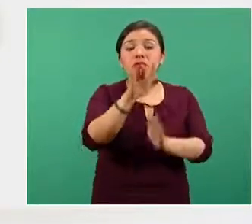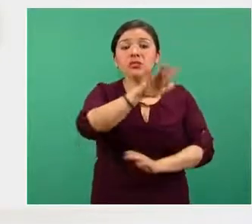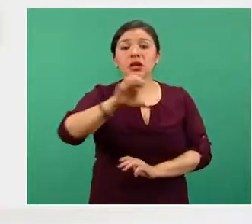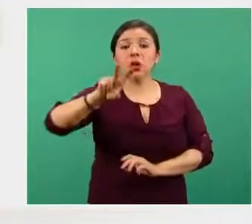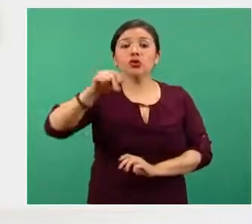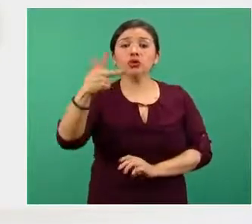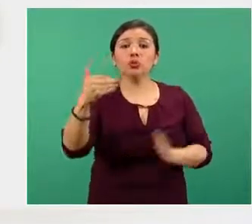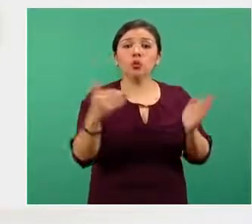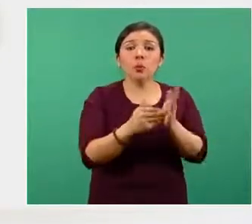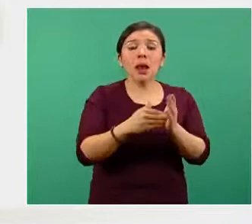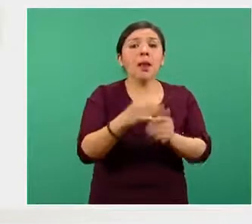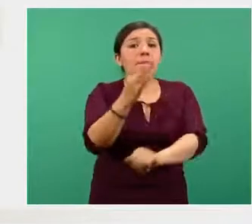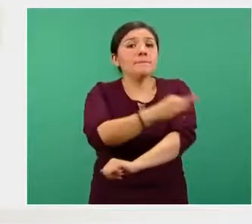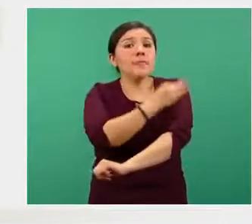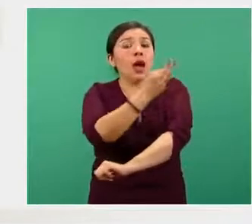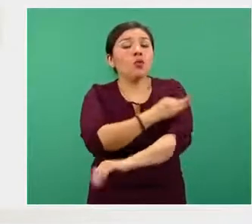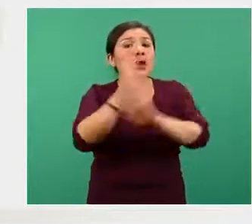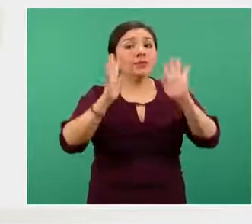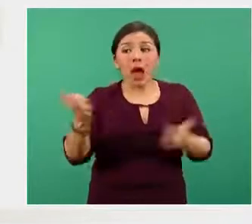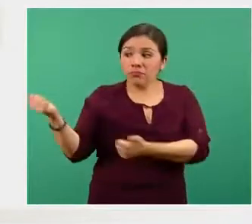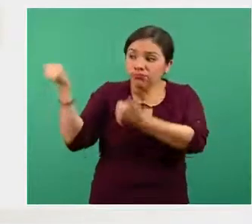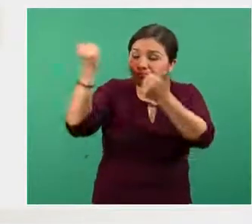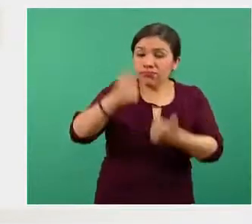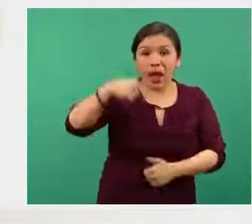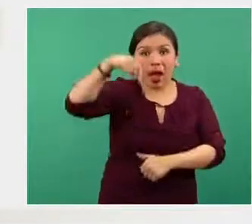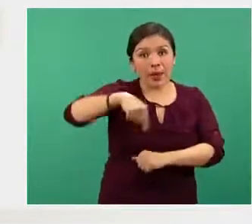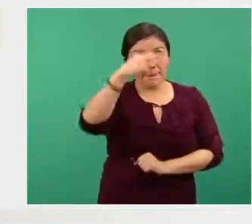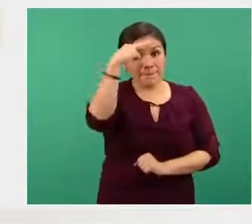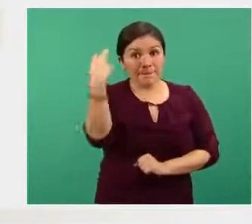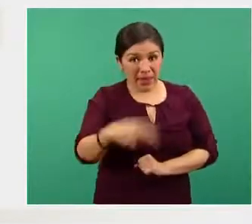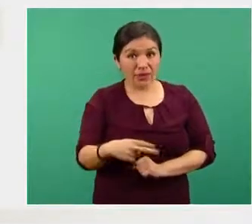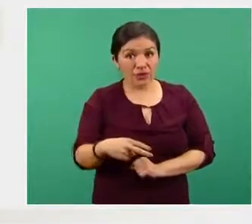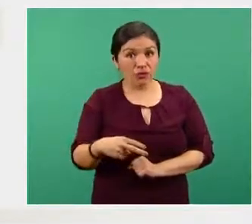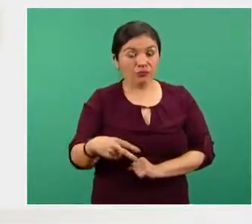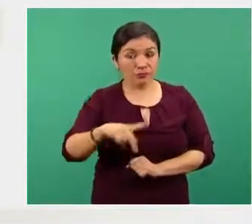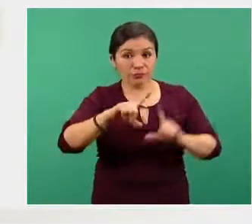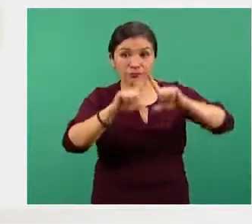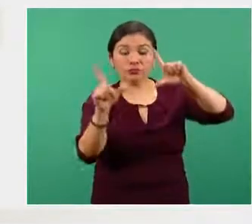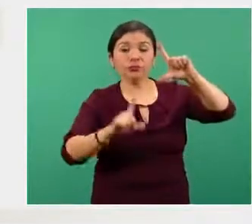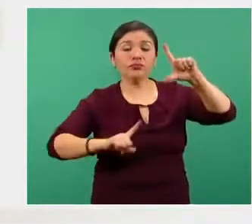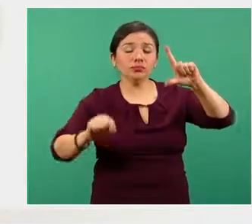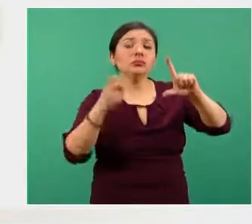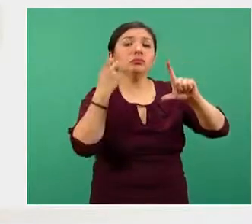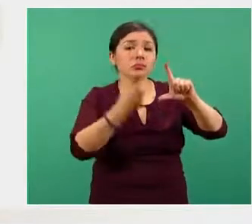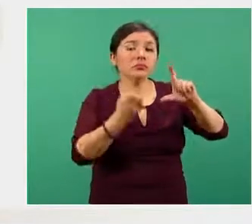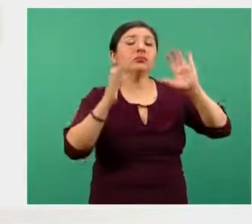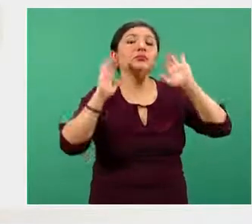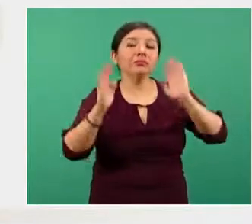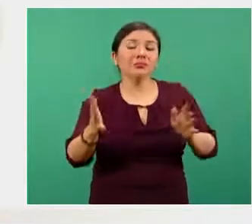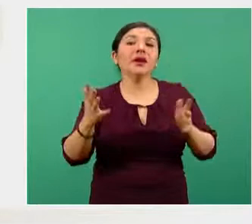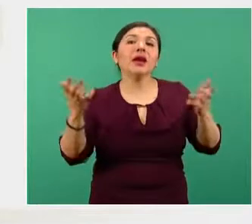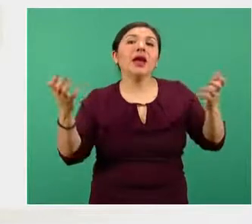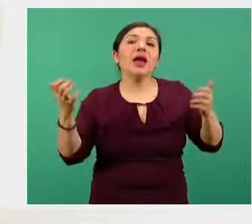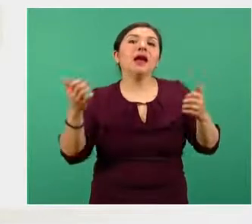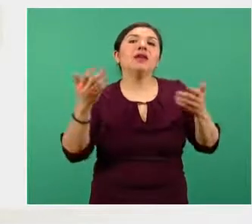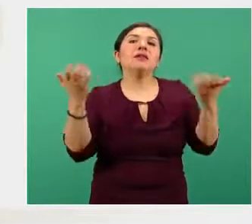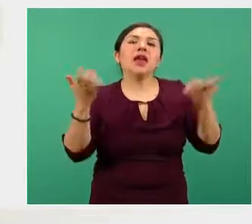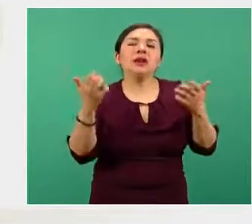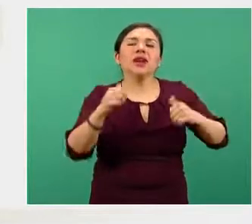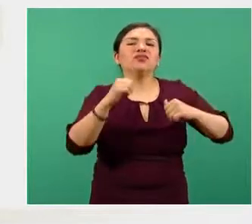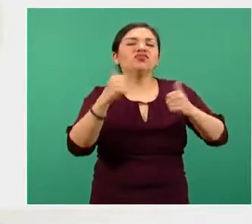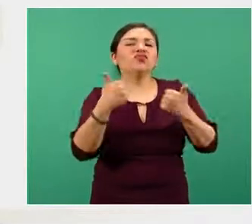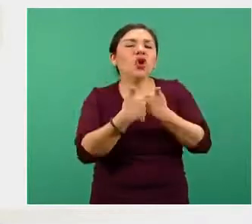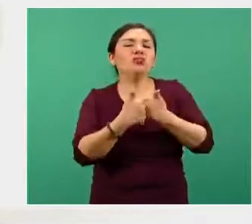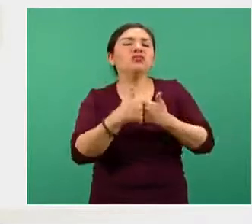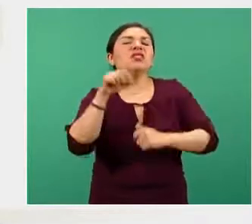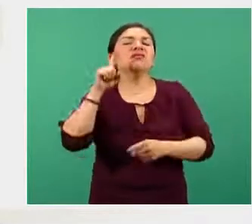9.588.000 las dosis que se han recibido al territorio nacional, y que obviamente ya están en las manos de la